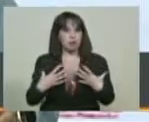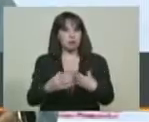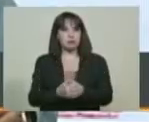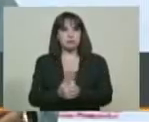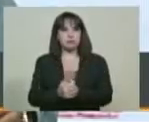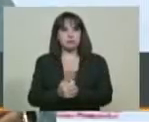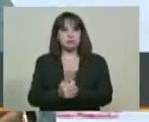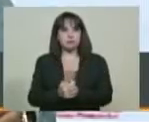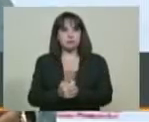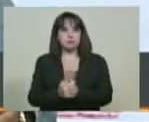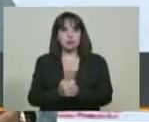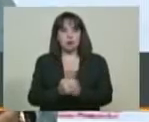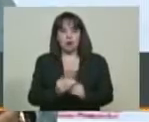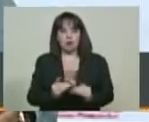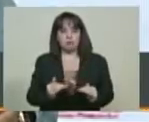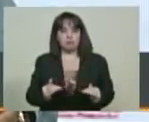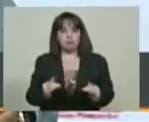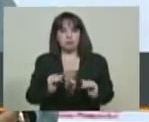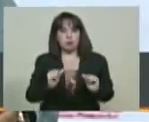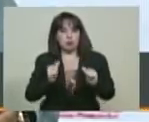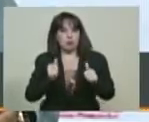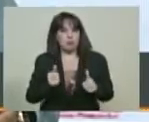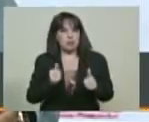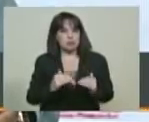Empieza casi con la niñez.